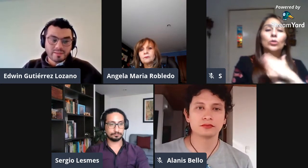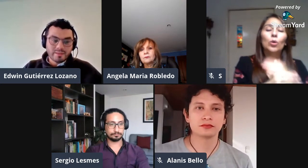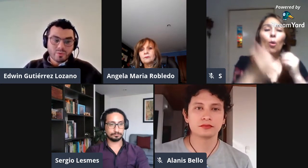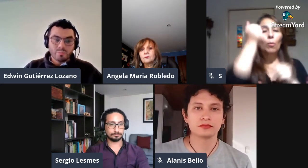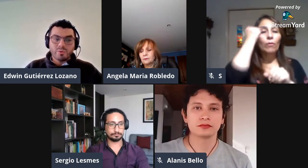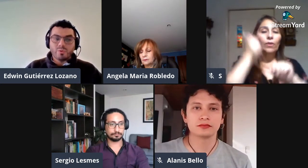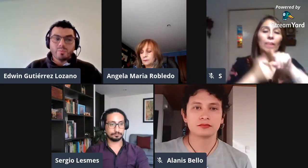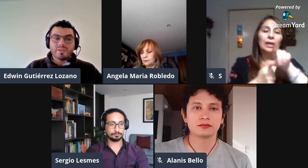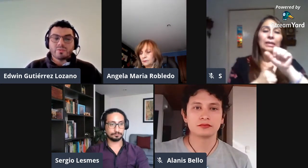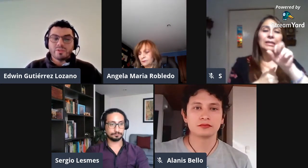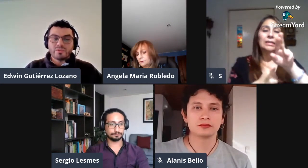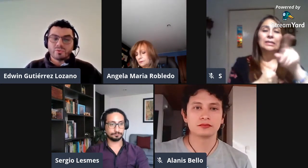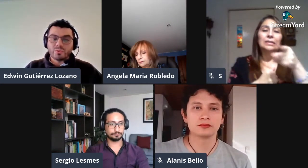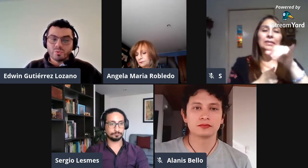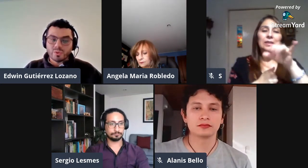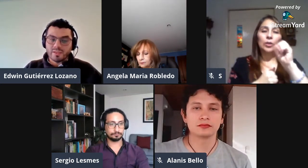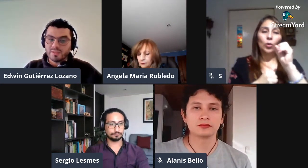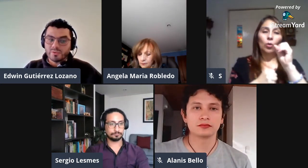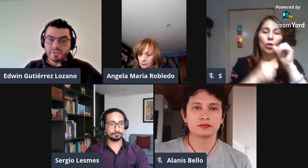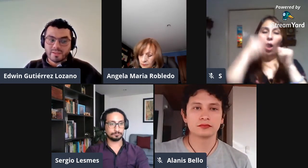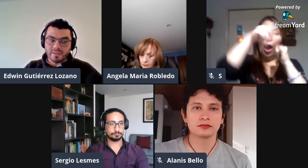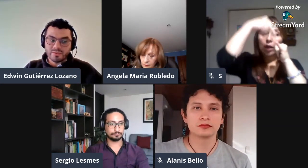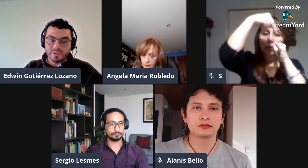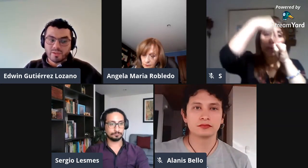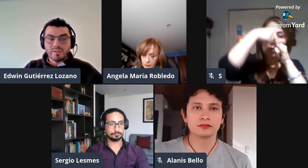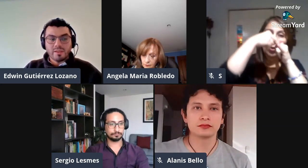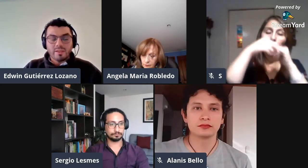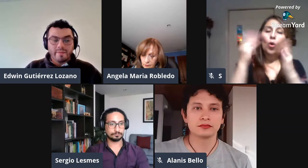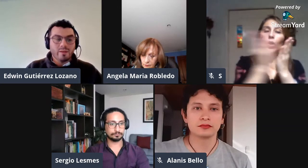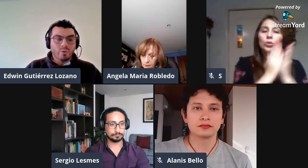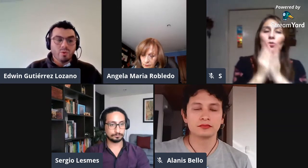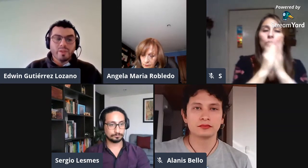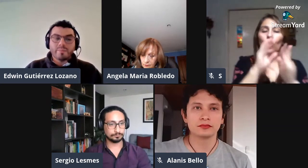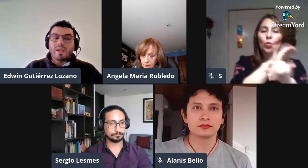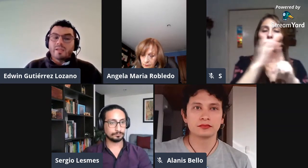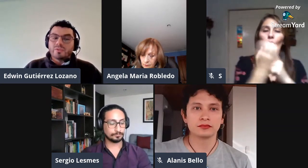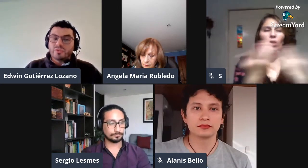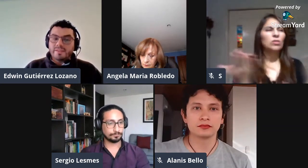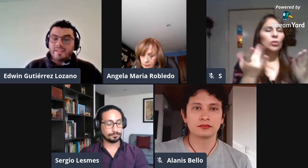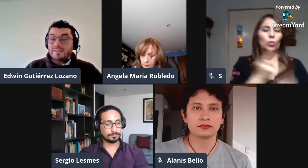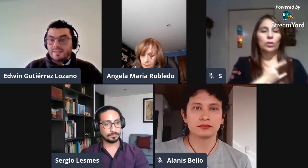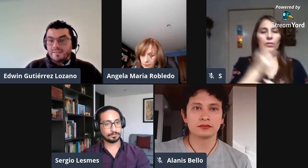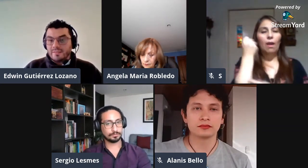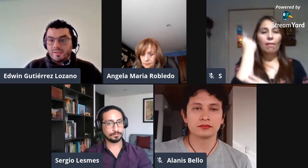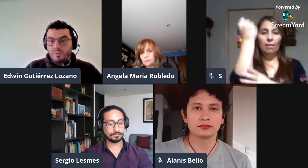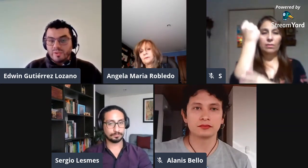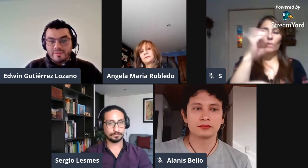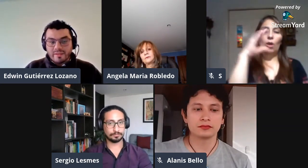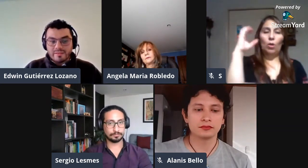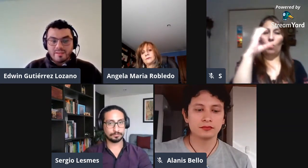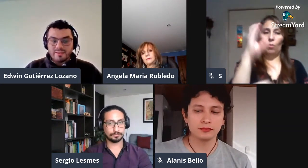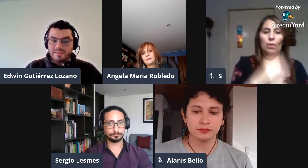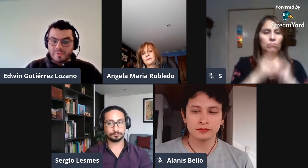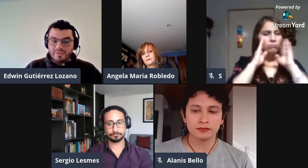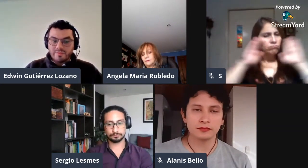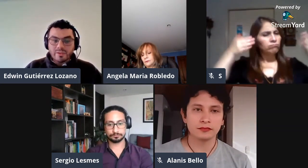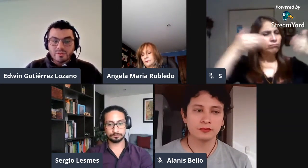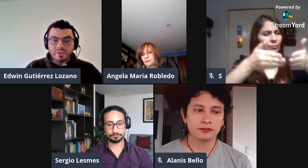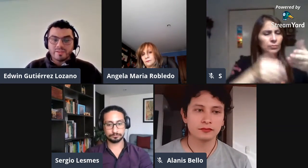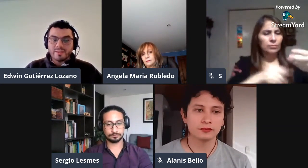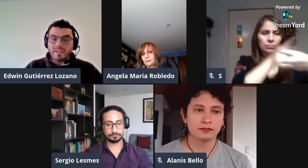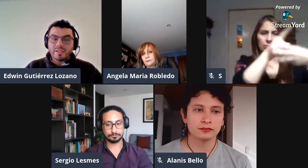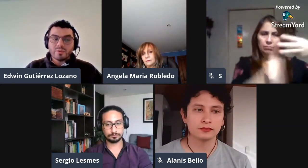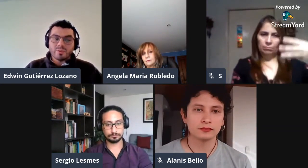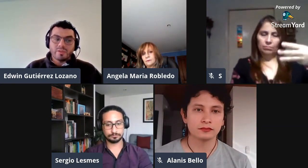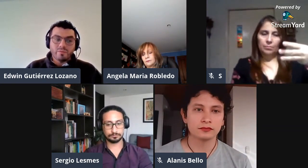Lesmes. Él es antropólogo y maestro en estudios culturales de la Universidad Nacional de Colombia. Sus intereses se centran como en tres ejes